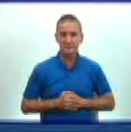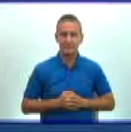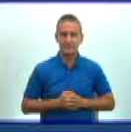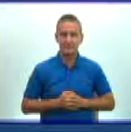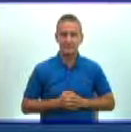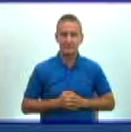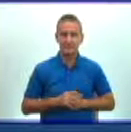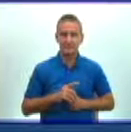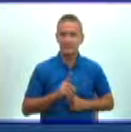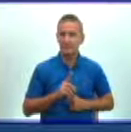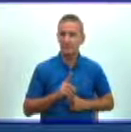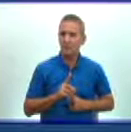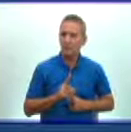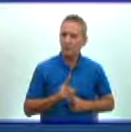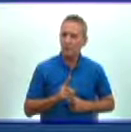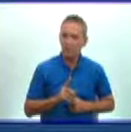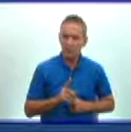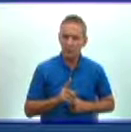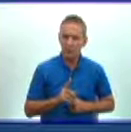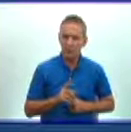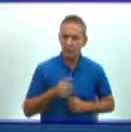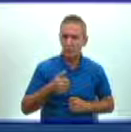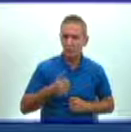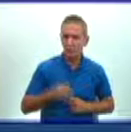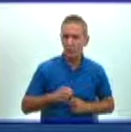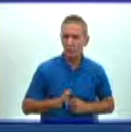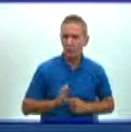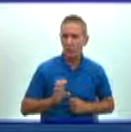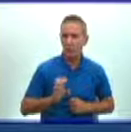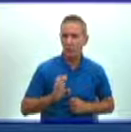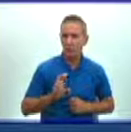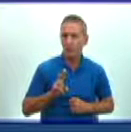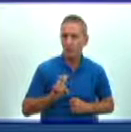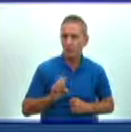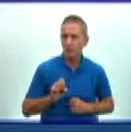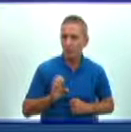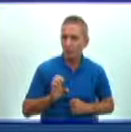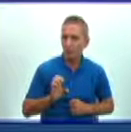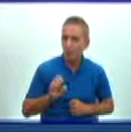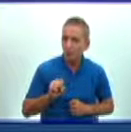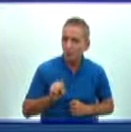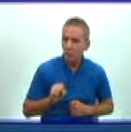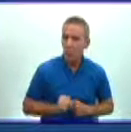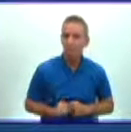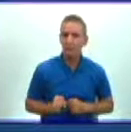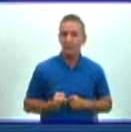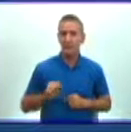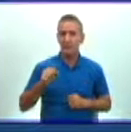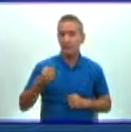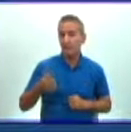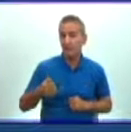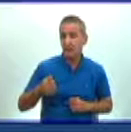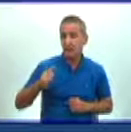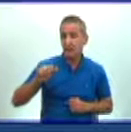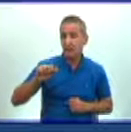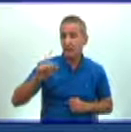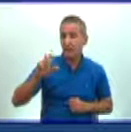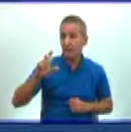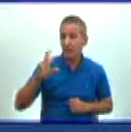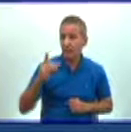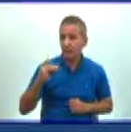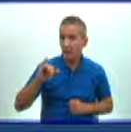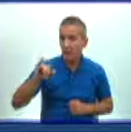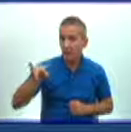No abuses de los adjetivos. No es necesario usar